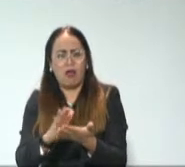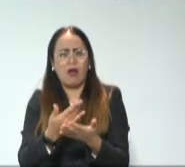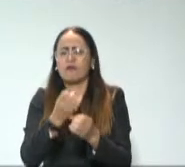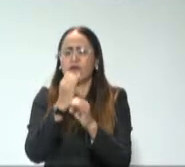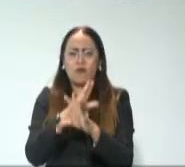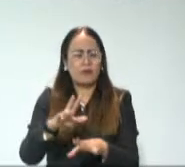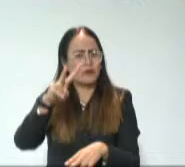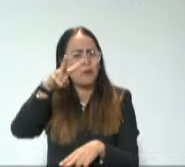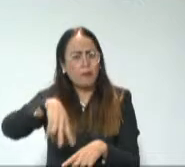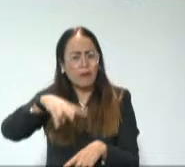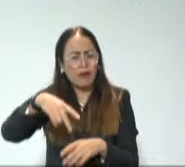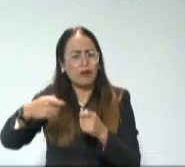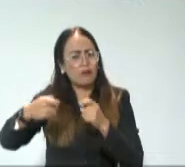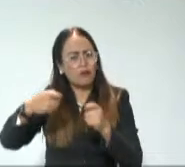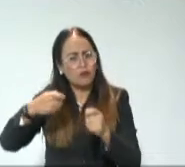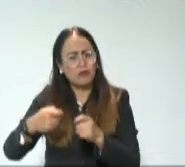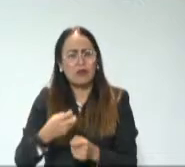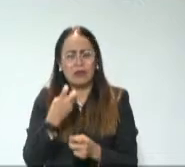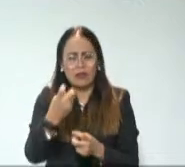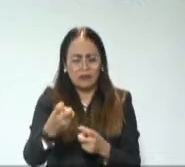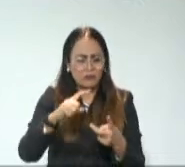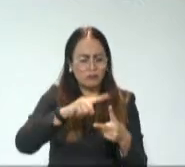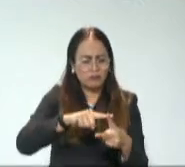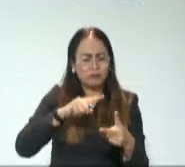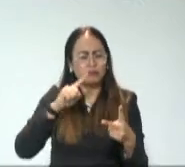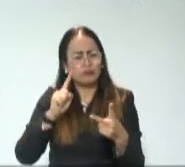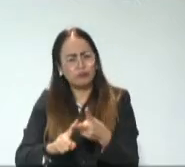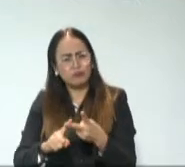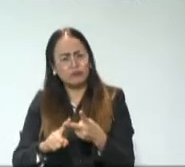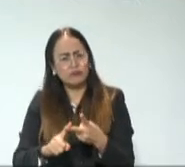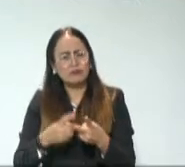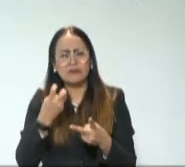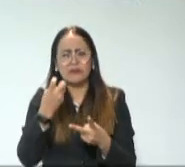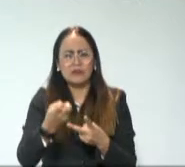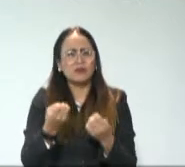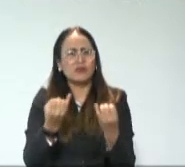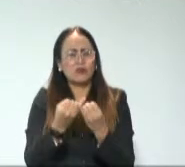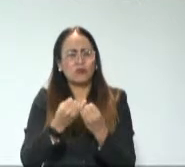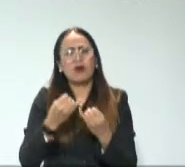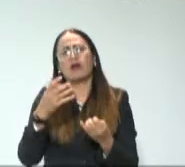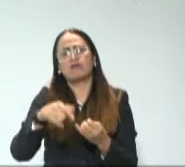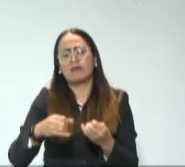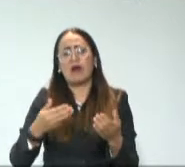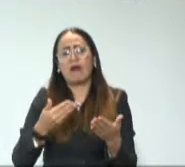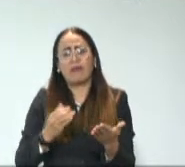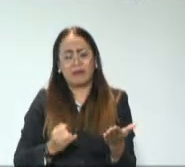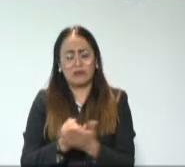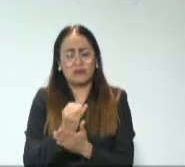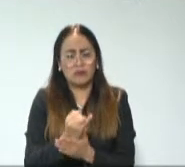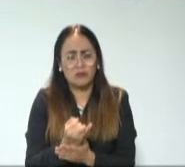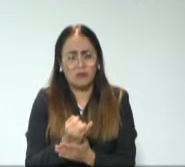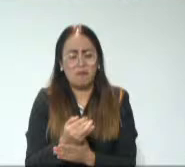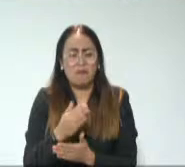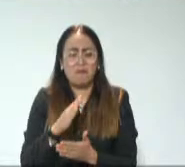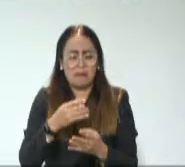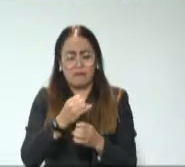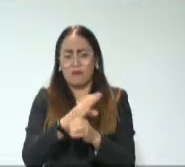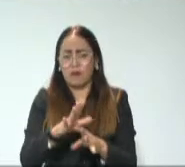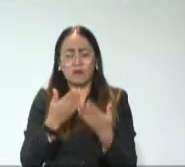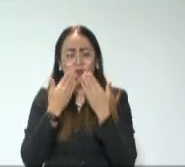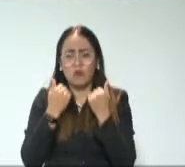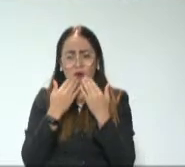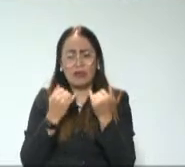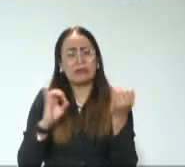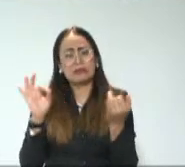ambos lados de esta reflexión son perjudiciales para una toma de decisiones adecuada y sobre todo